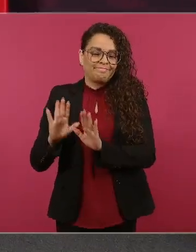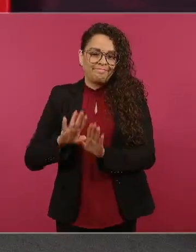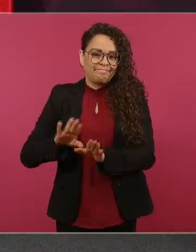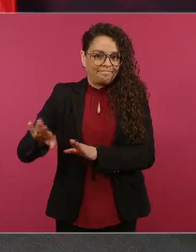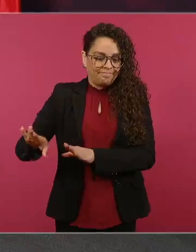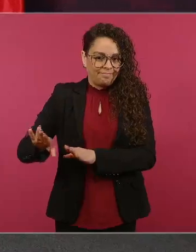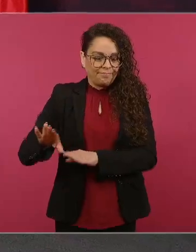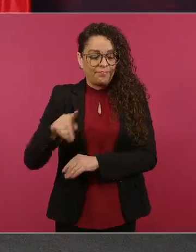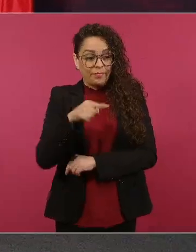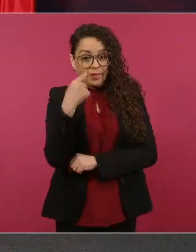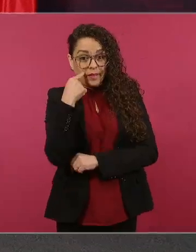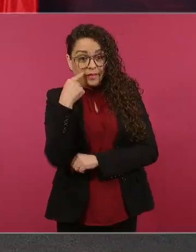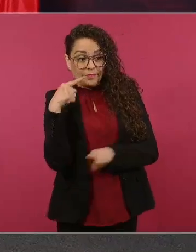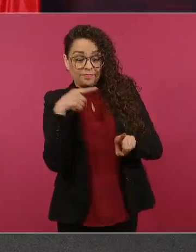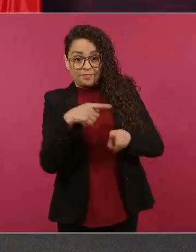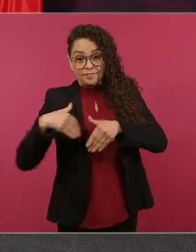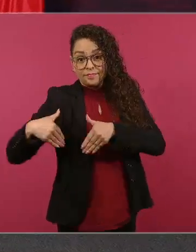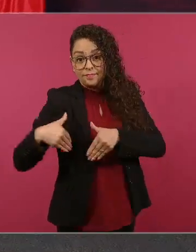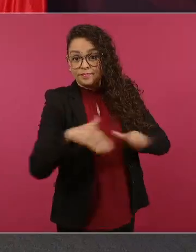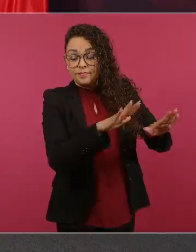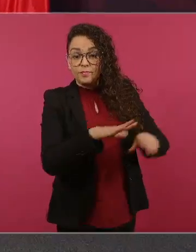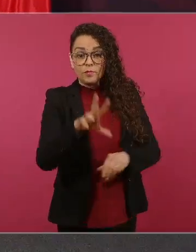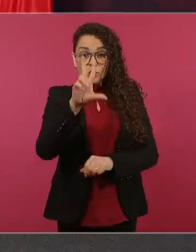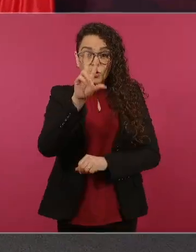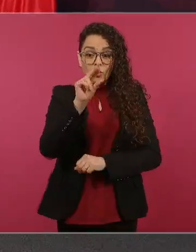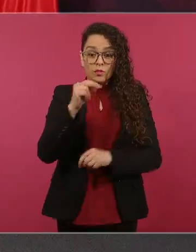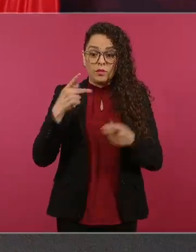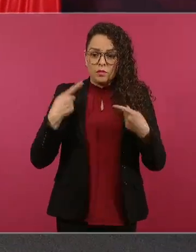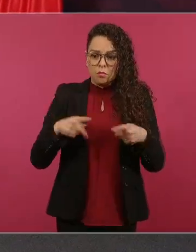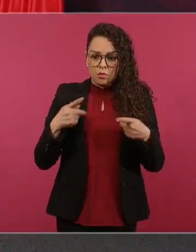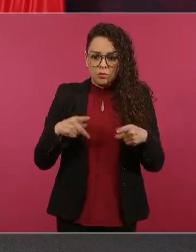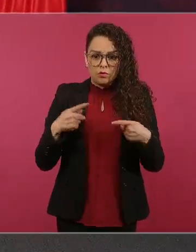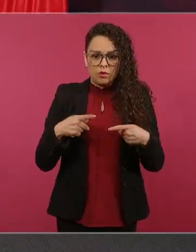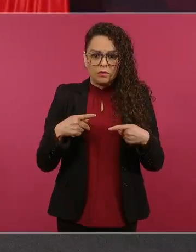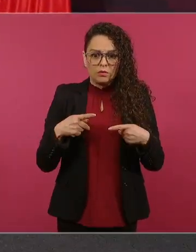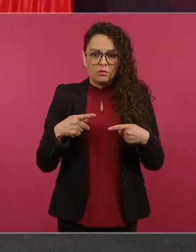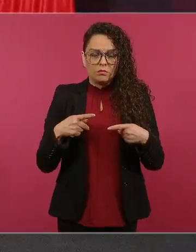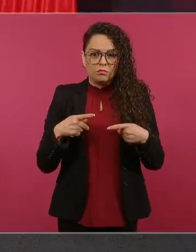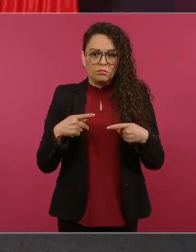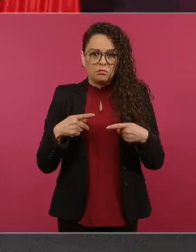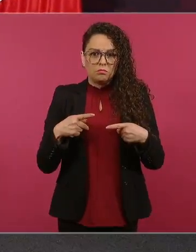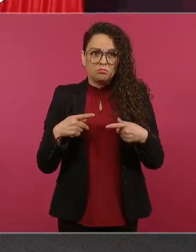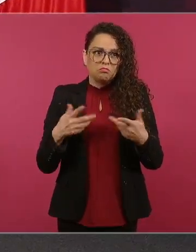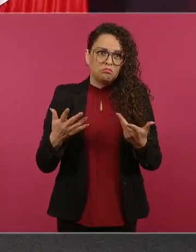pero aquí liberaron 80 en 4 o 6 años.